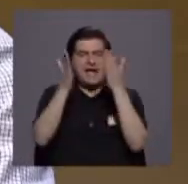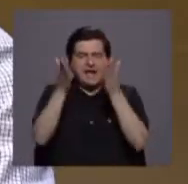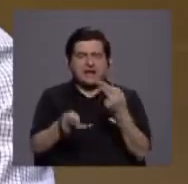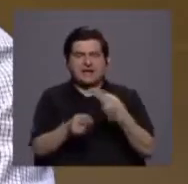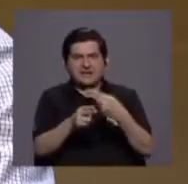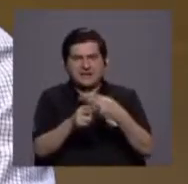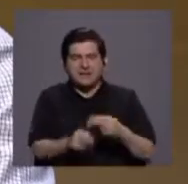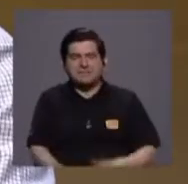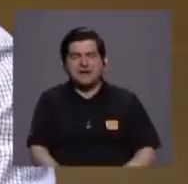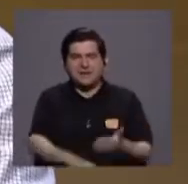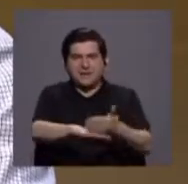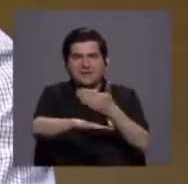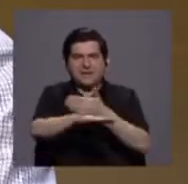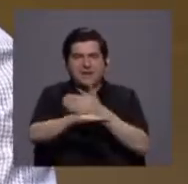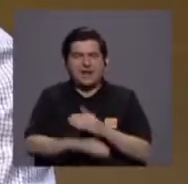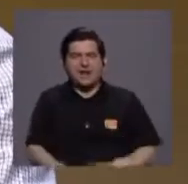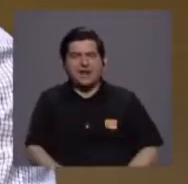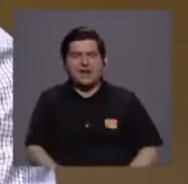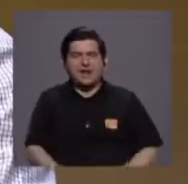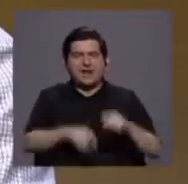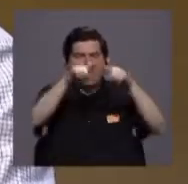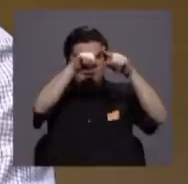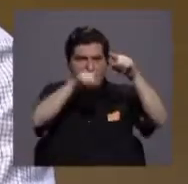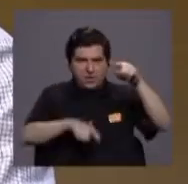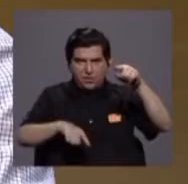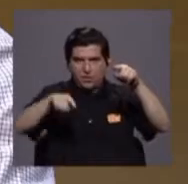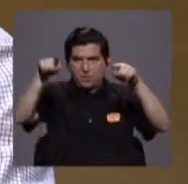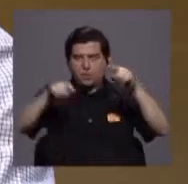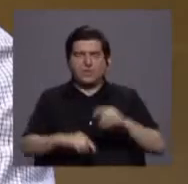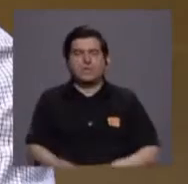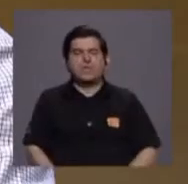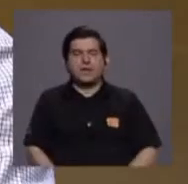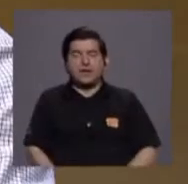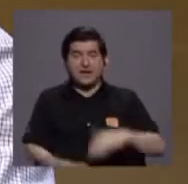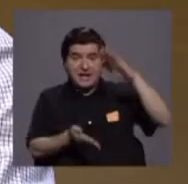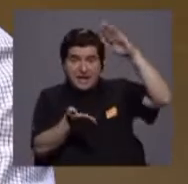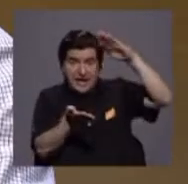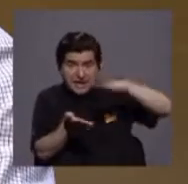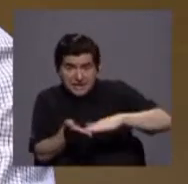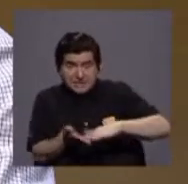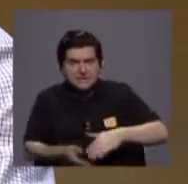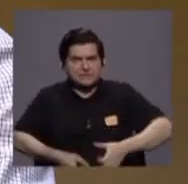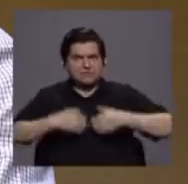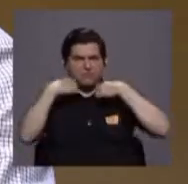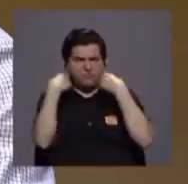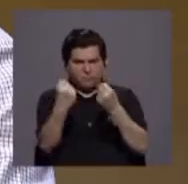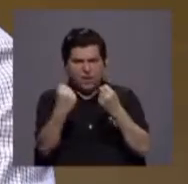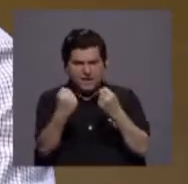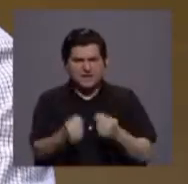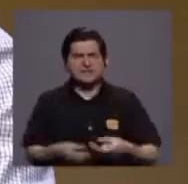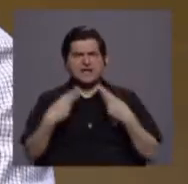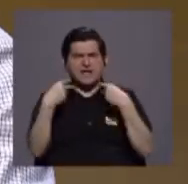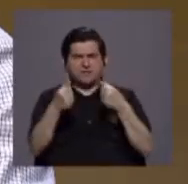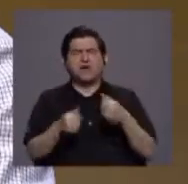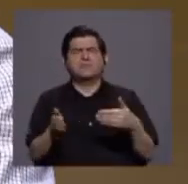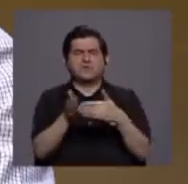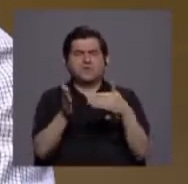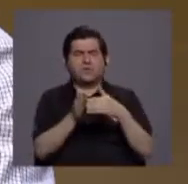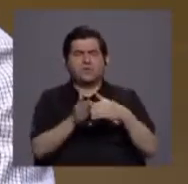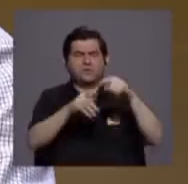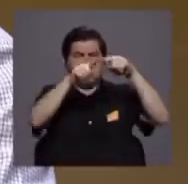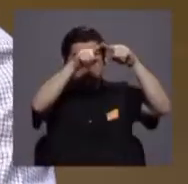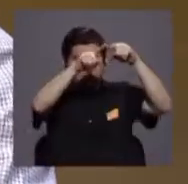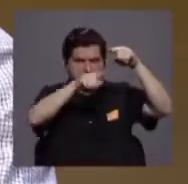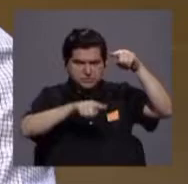una recuperación en V, porque la caída de producción fue abrupta, entonces muy rápido va a poder, en